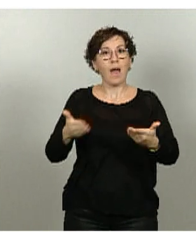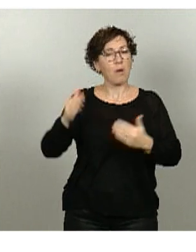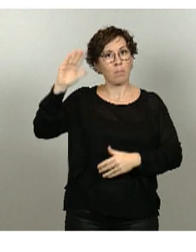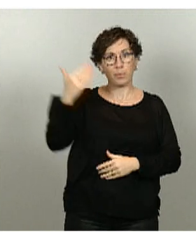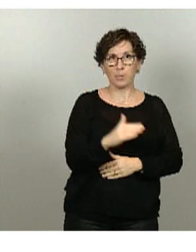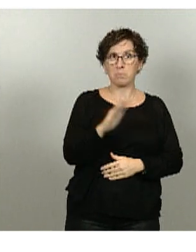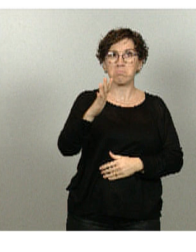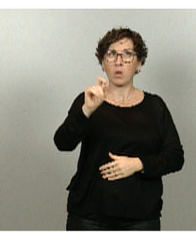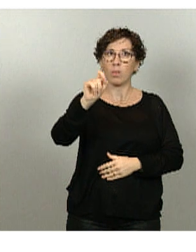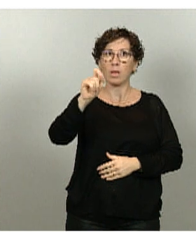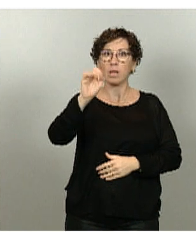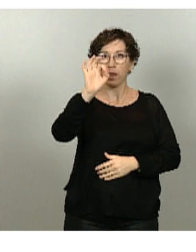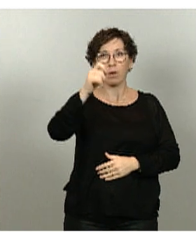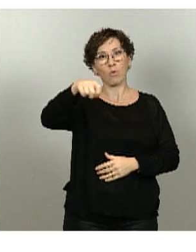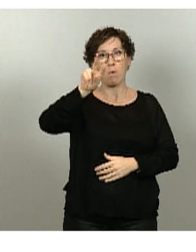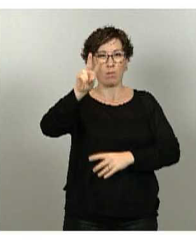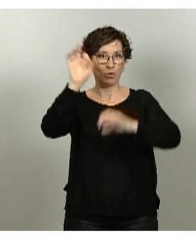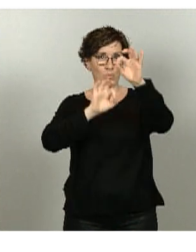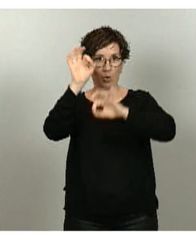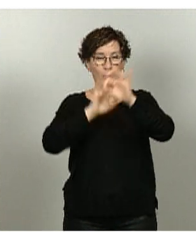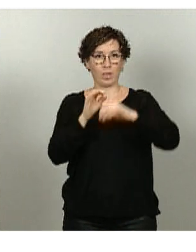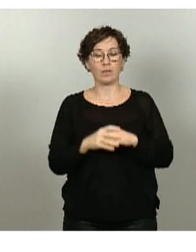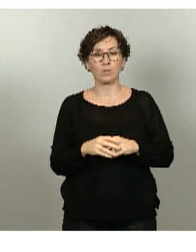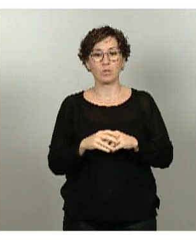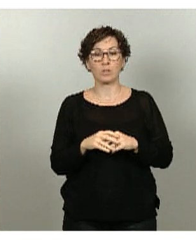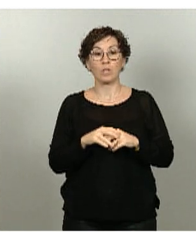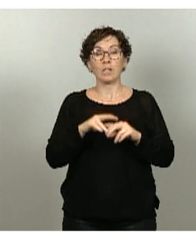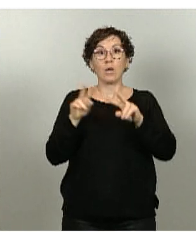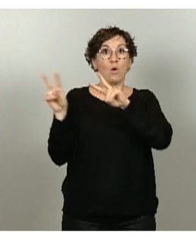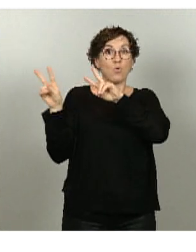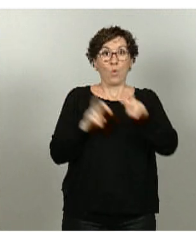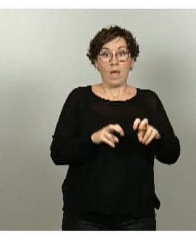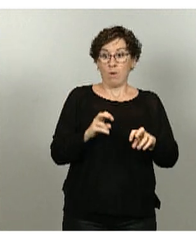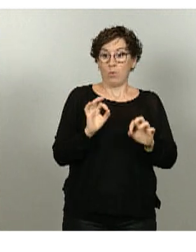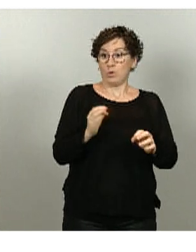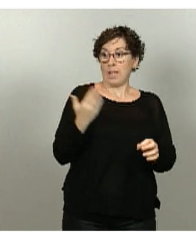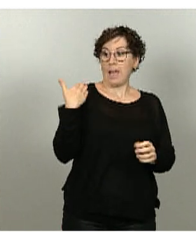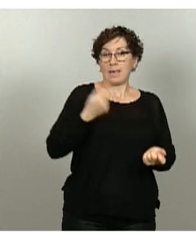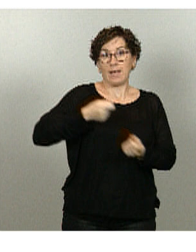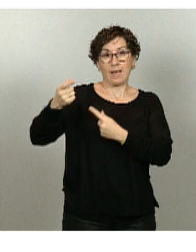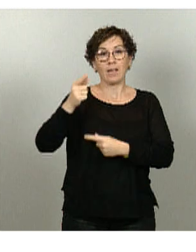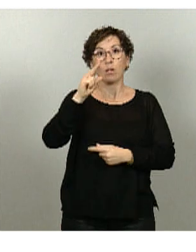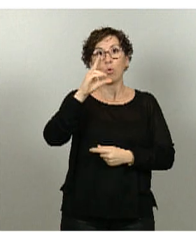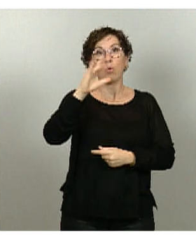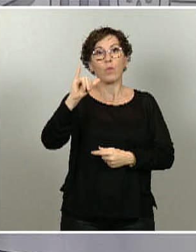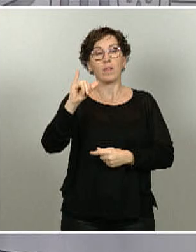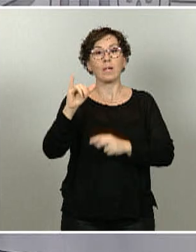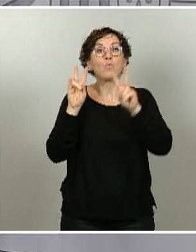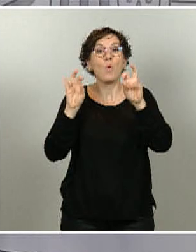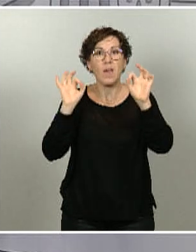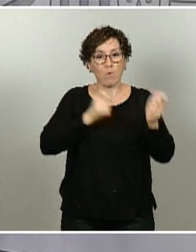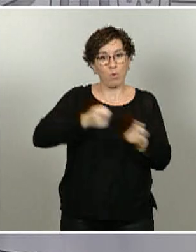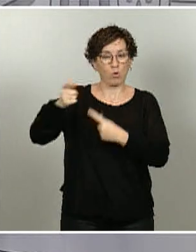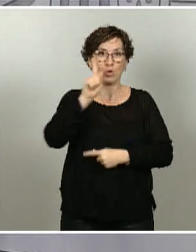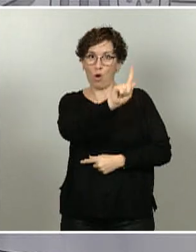0,2%. El número de nuevos ingresos en UCI a día de ayer fueron de 11 nuevos ingresos en UCI, lo cual es una cifra